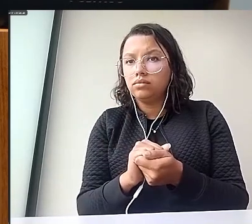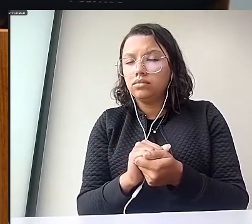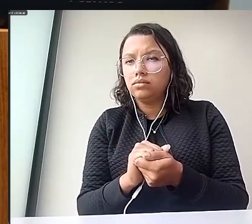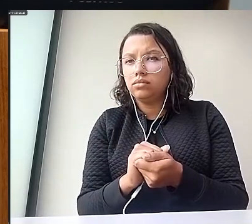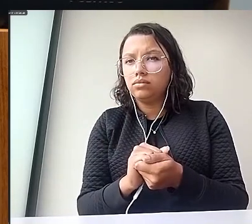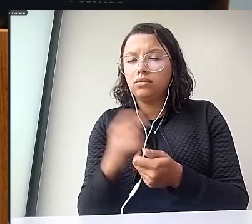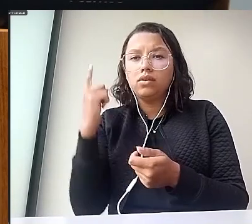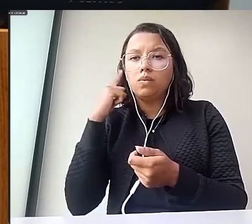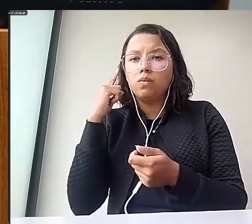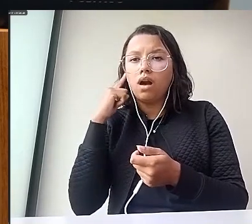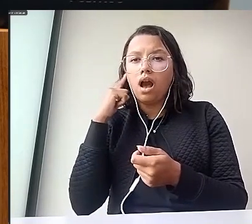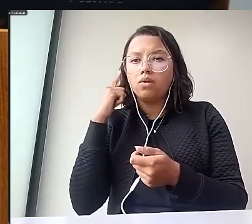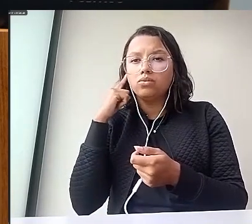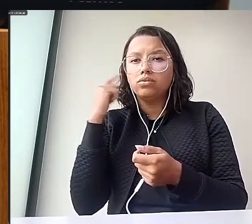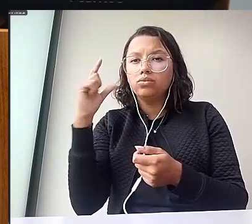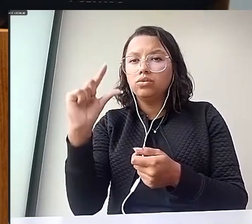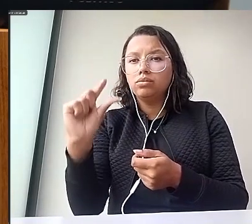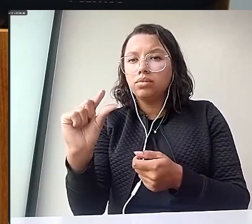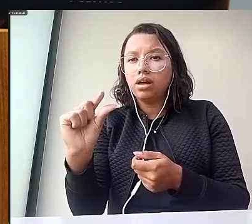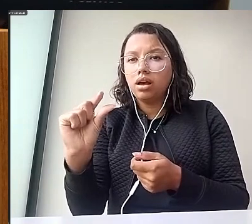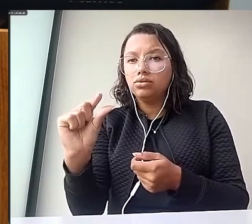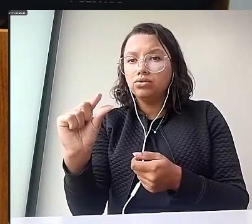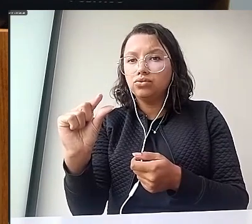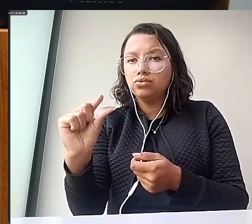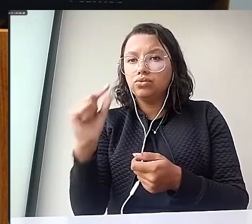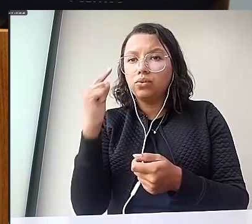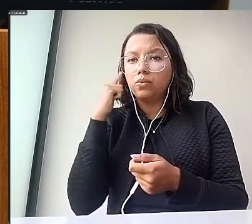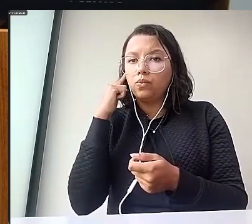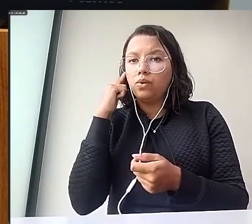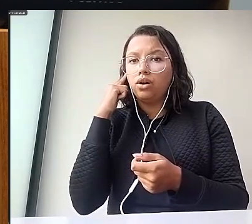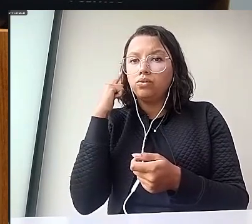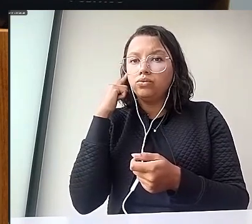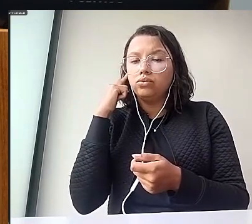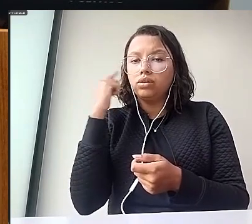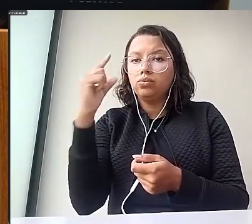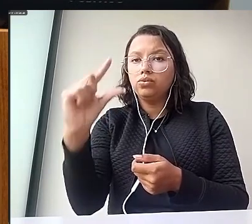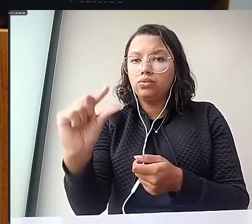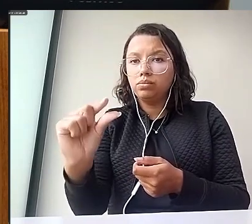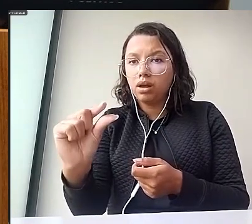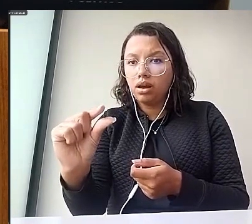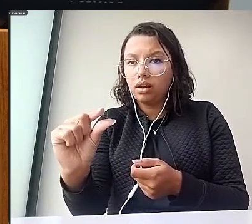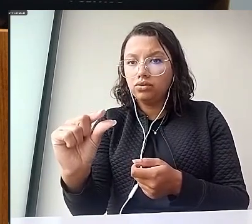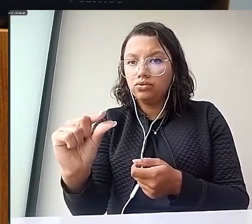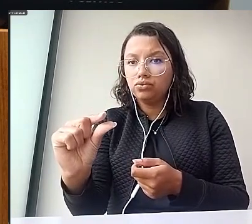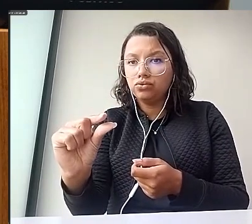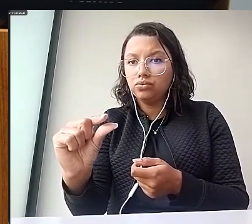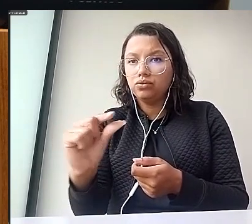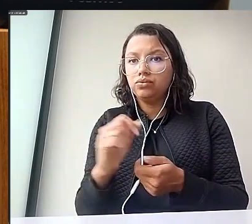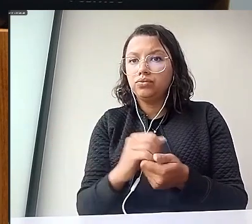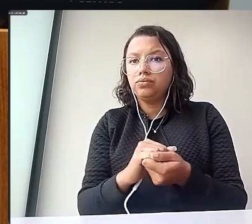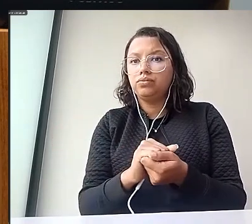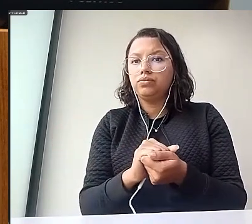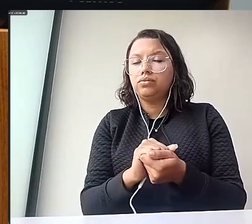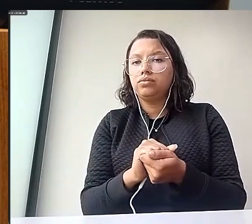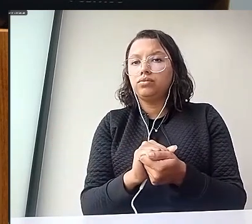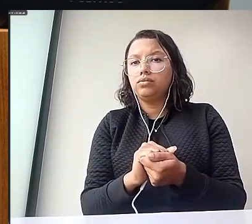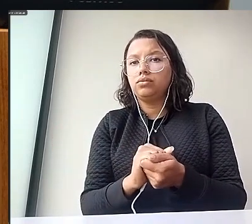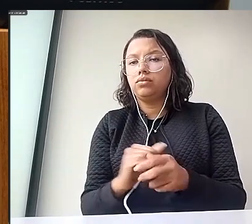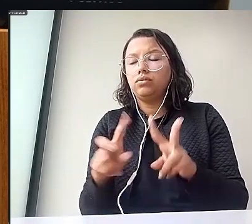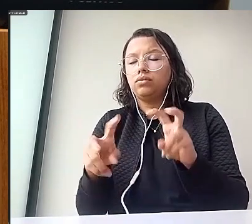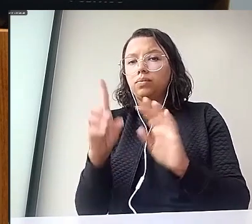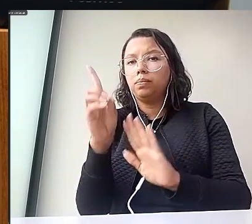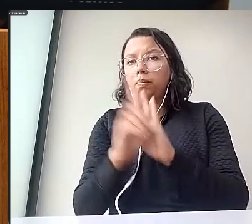Pues eso condujo a que hubo 2 reformas mayores, una sobre el derecho de las